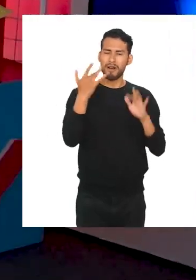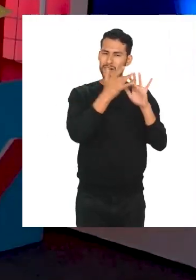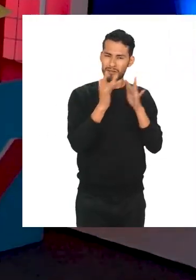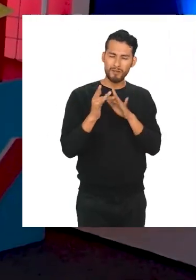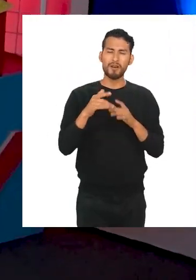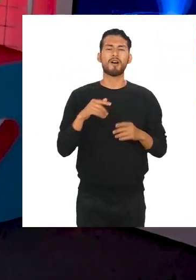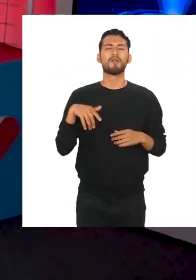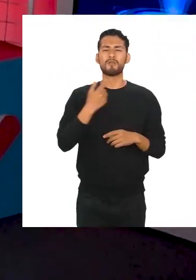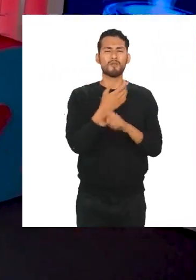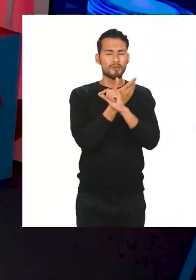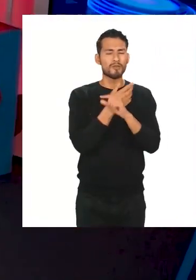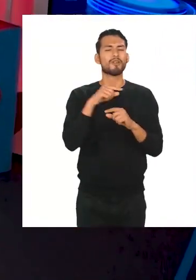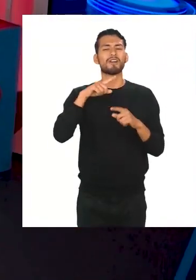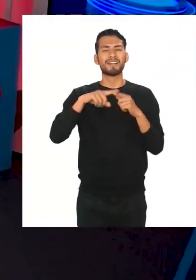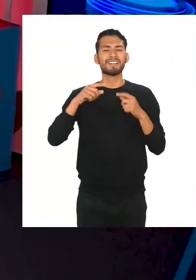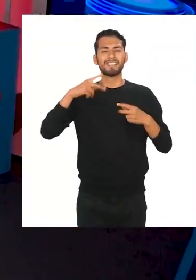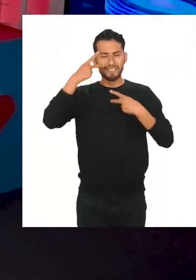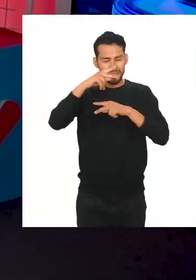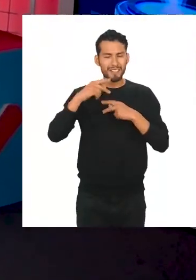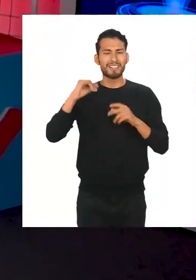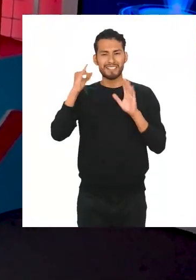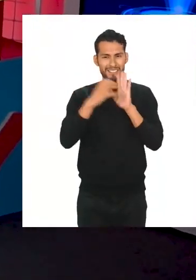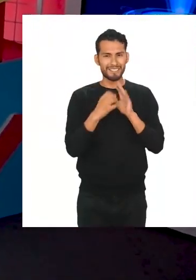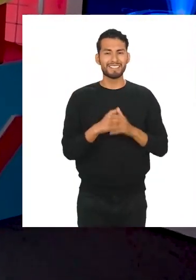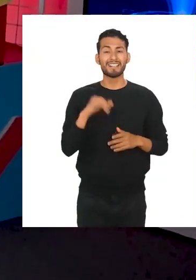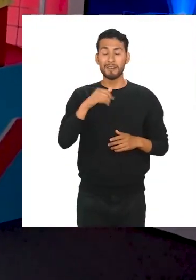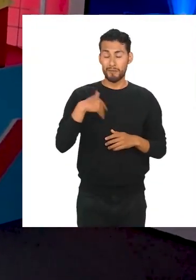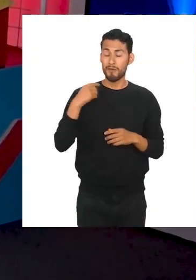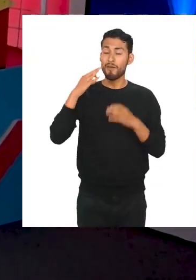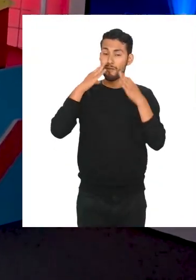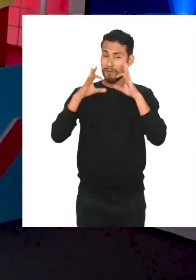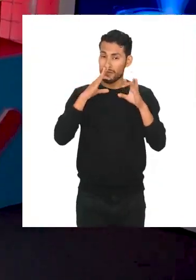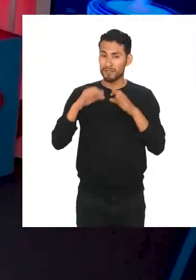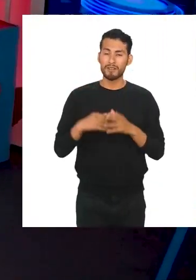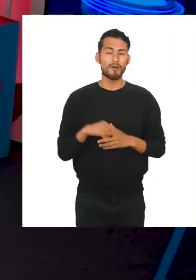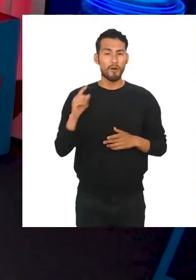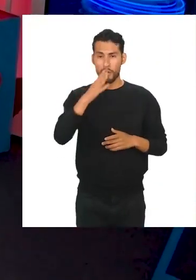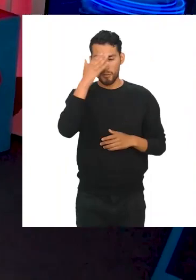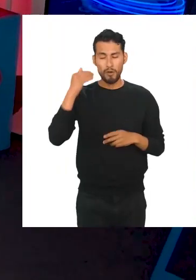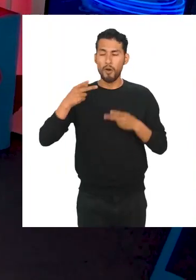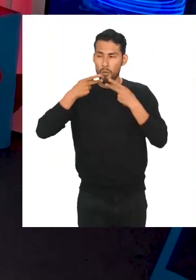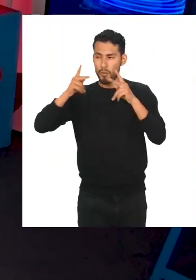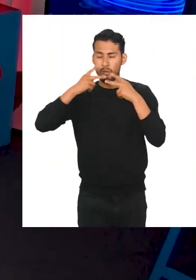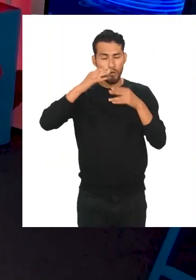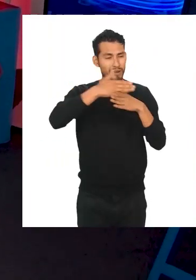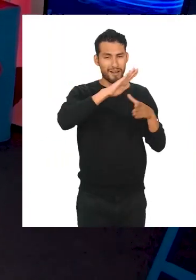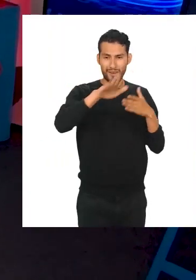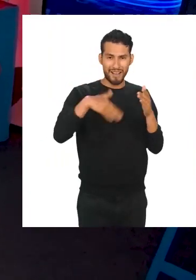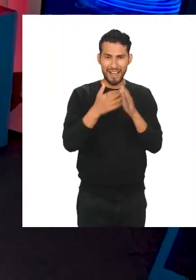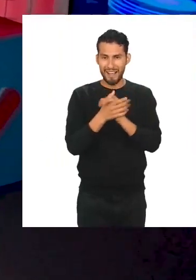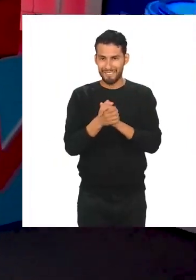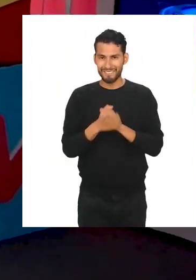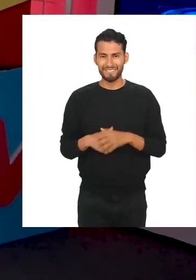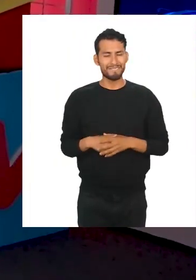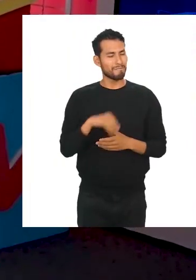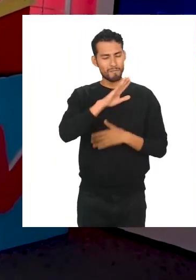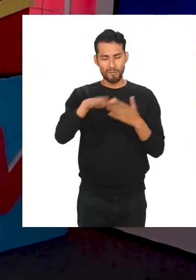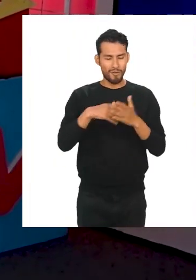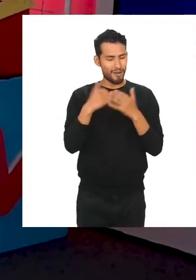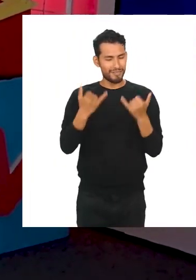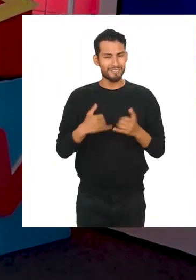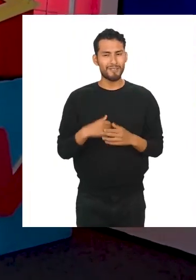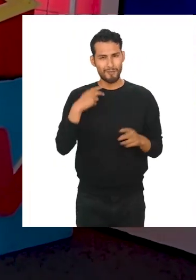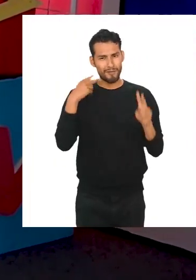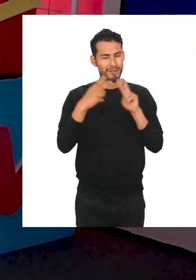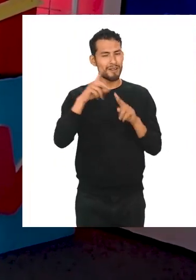en Twitter, Instagram y TikTok. Síganos en nuestra página de Facebook y no se olviden de compartirla con todos sus amigos. Eso fue todo por